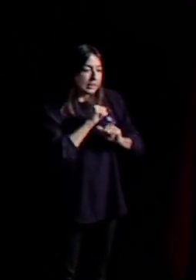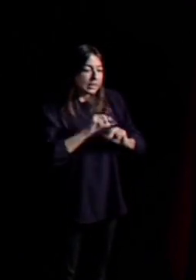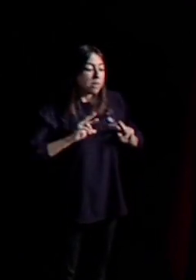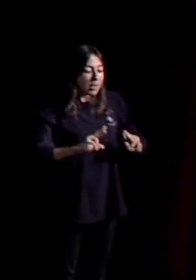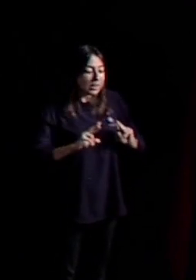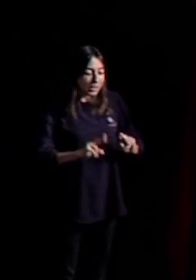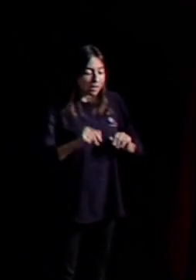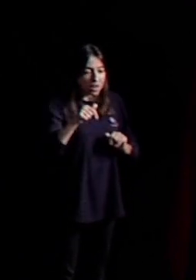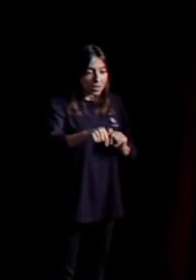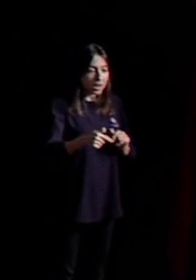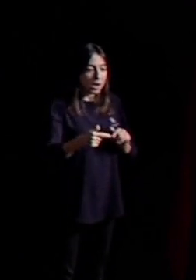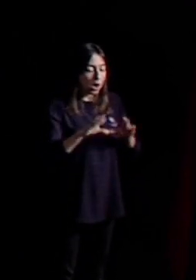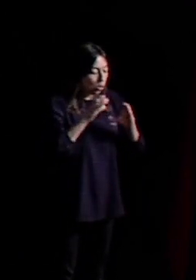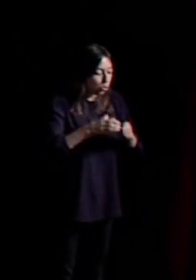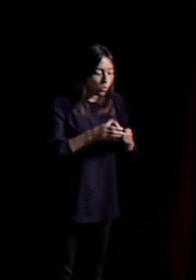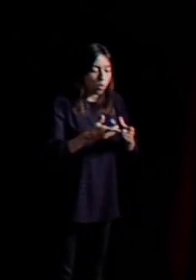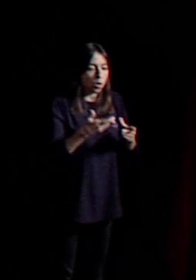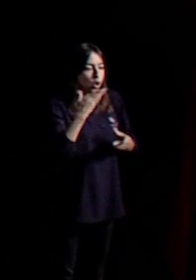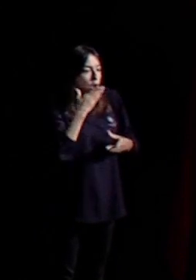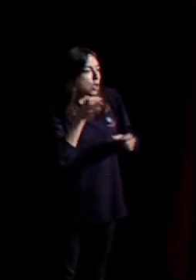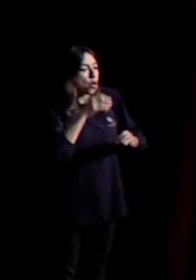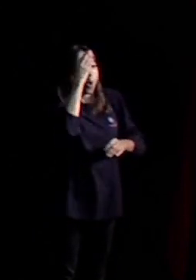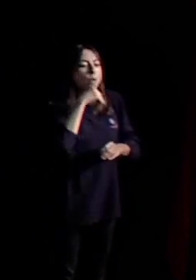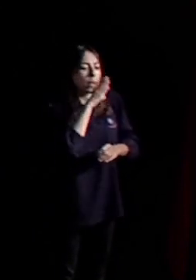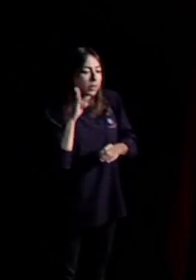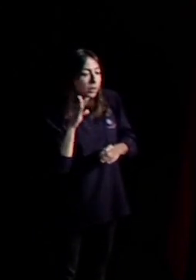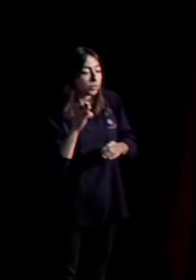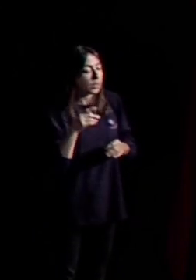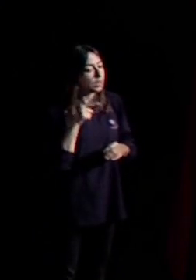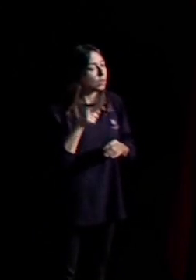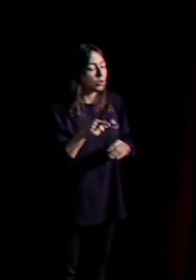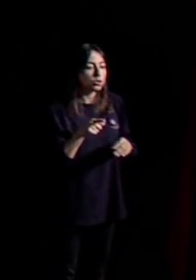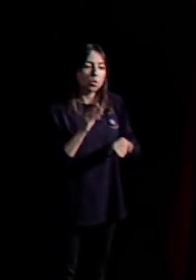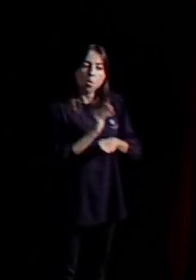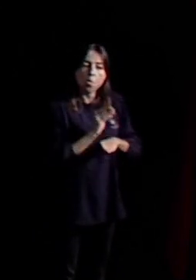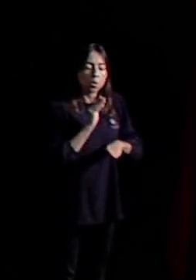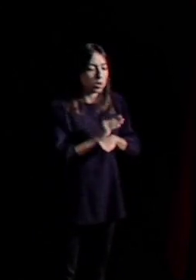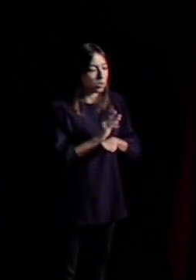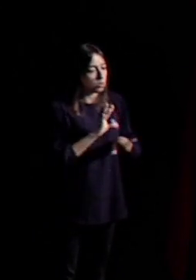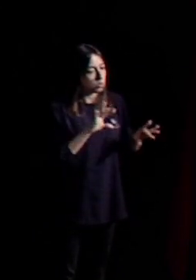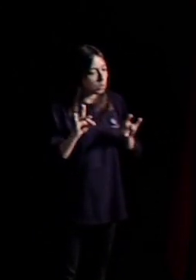del grupo del colegio, de padres y tal. Con eso hay que tener mucho cuidado porque